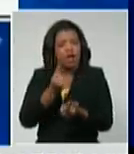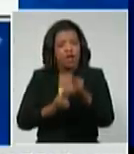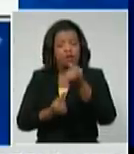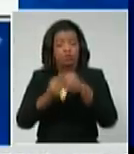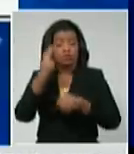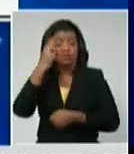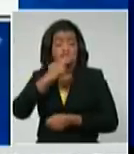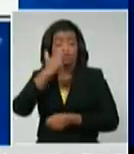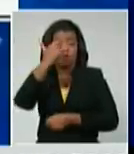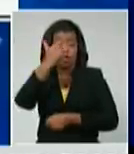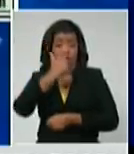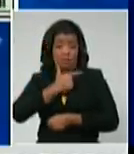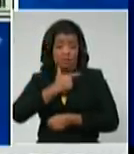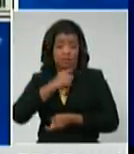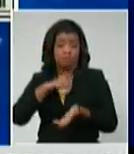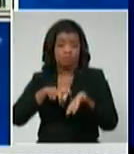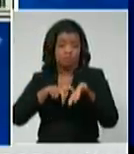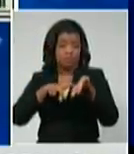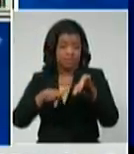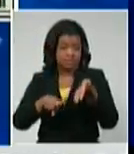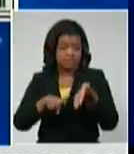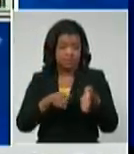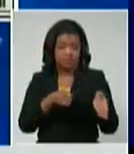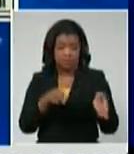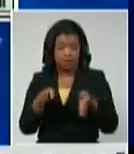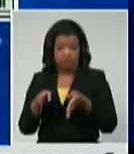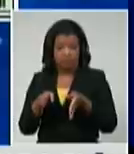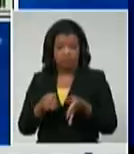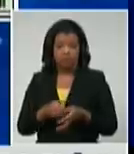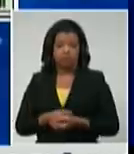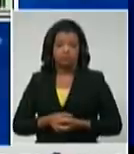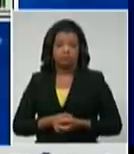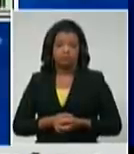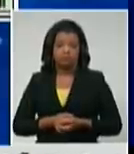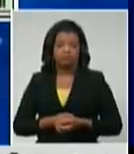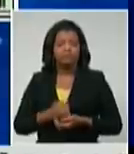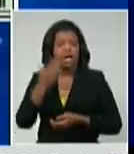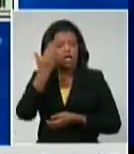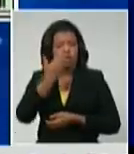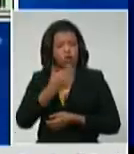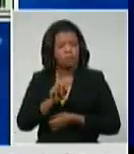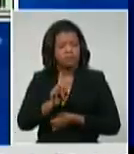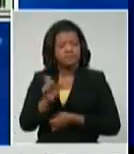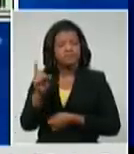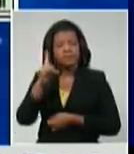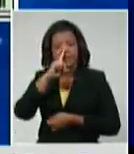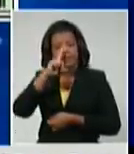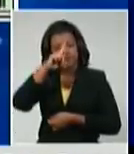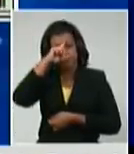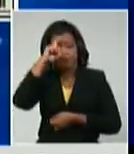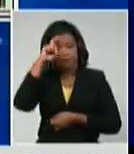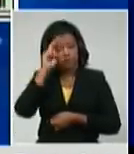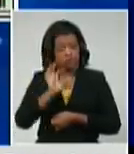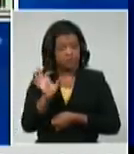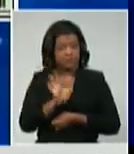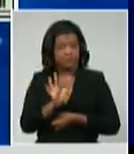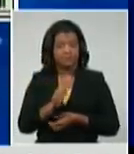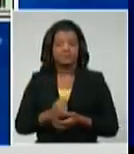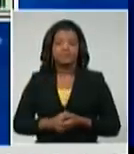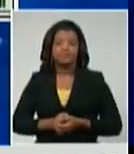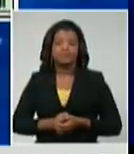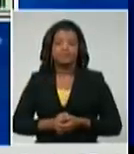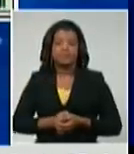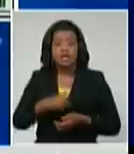Ávila, provincia que también, perdón, para terminar con Santi Espíritu, realmente es una provincia que va